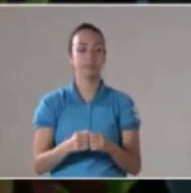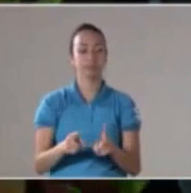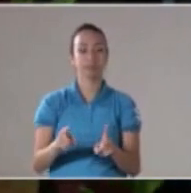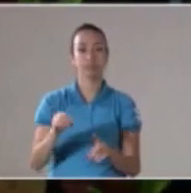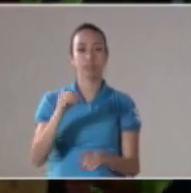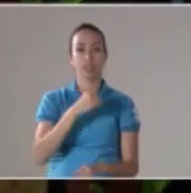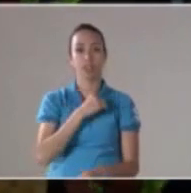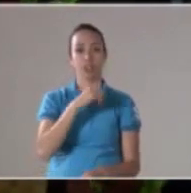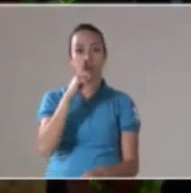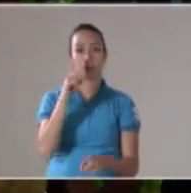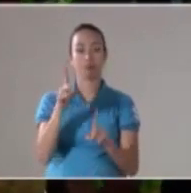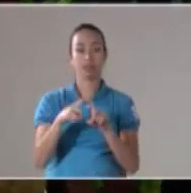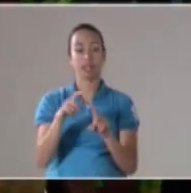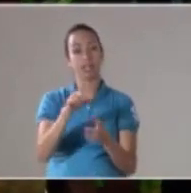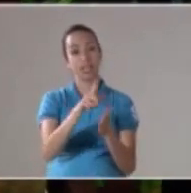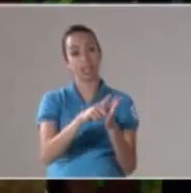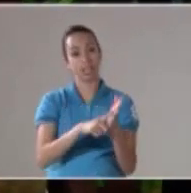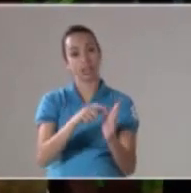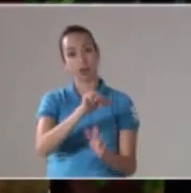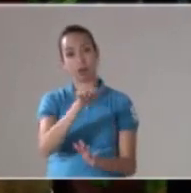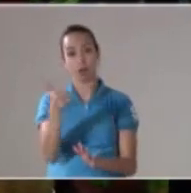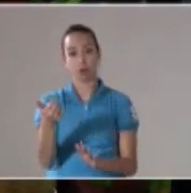que, ¿a quién le dije?